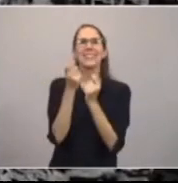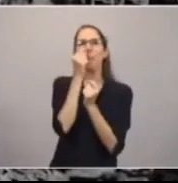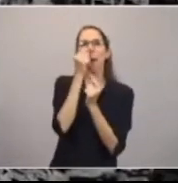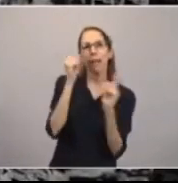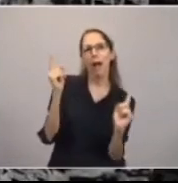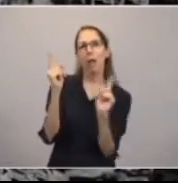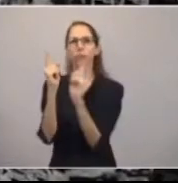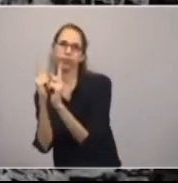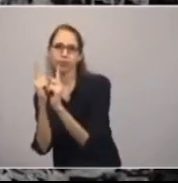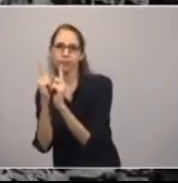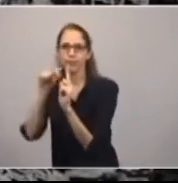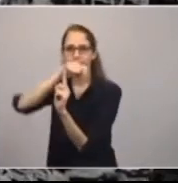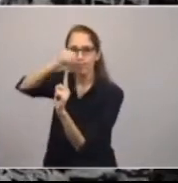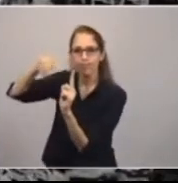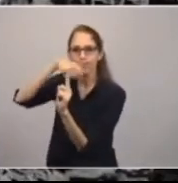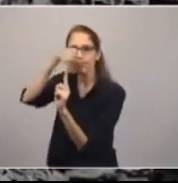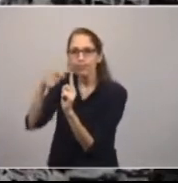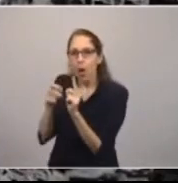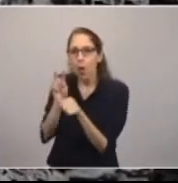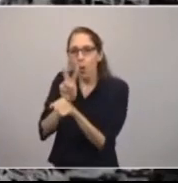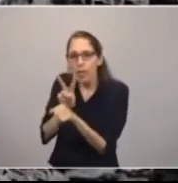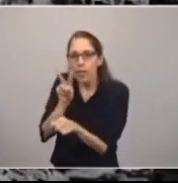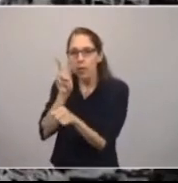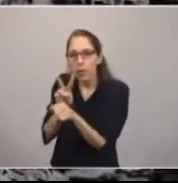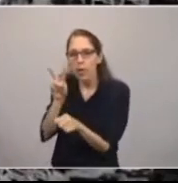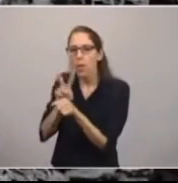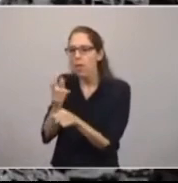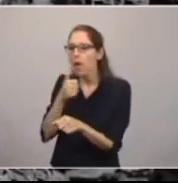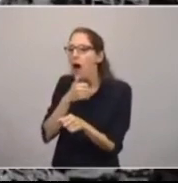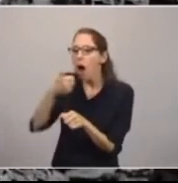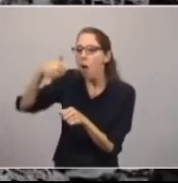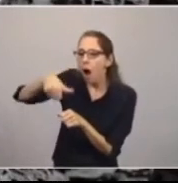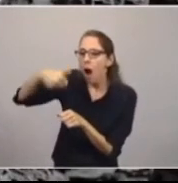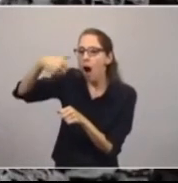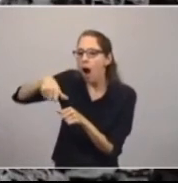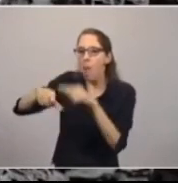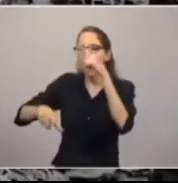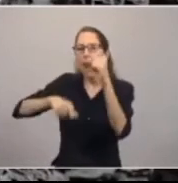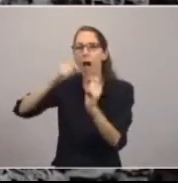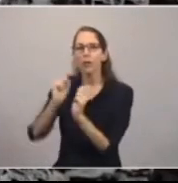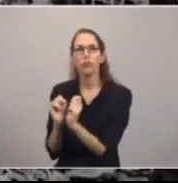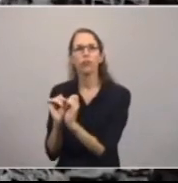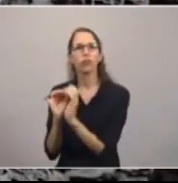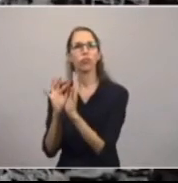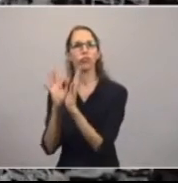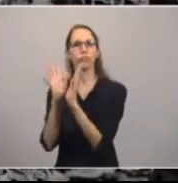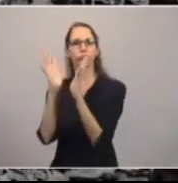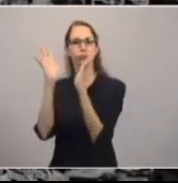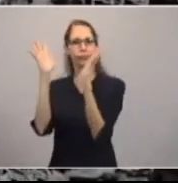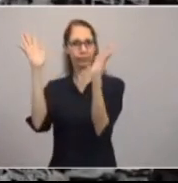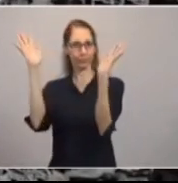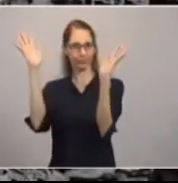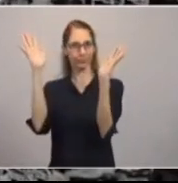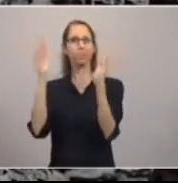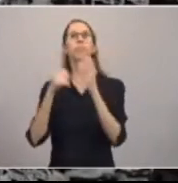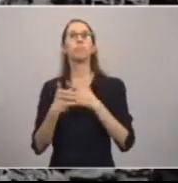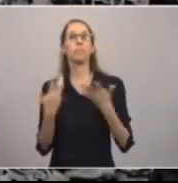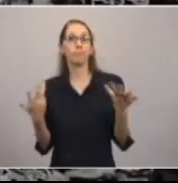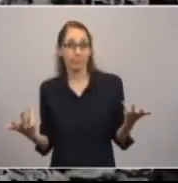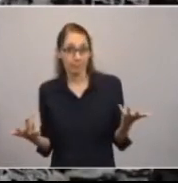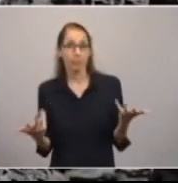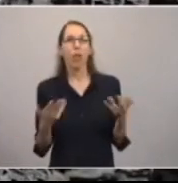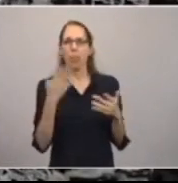acompañar, y tiene que poner abono, y tiene que regarla. Esa es una función. Pero después, cuando tienen esta dimensión,